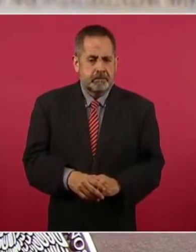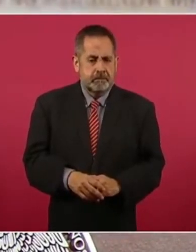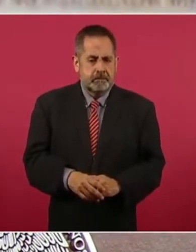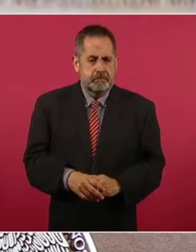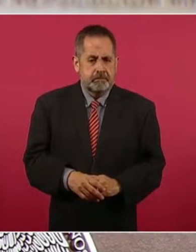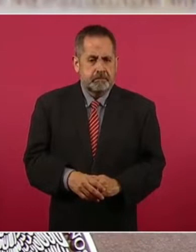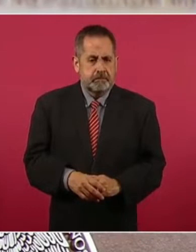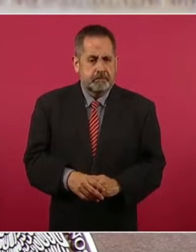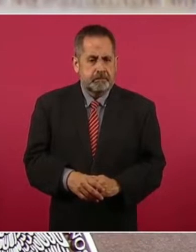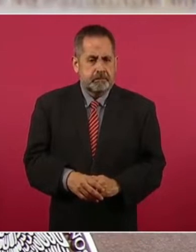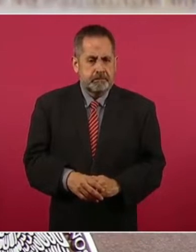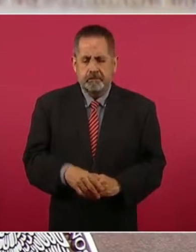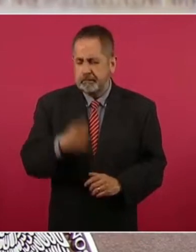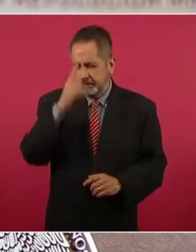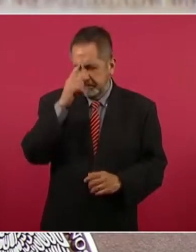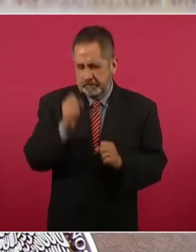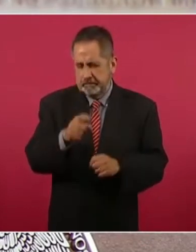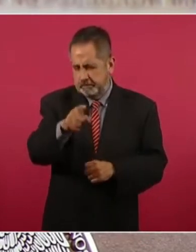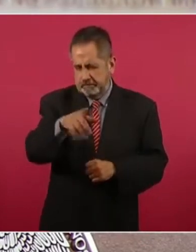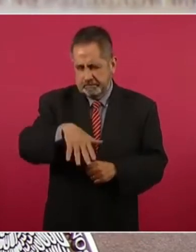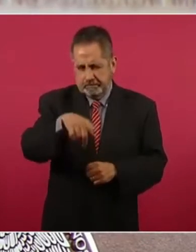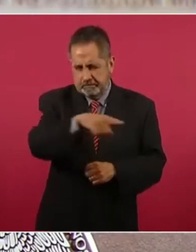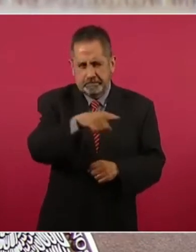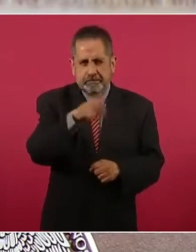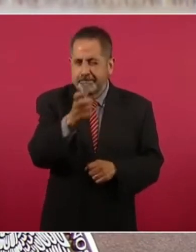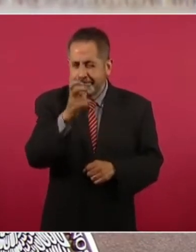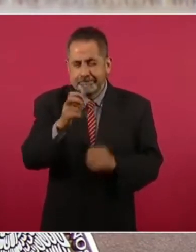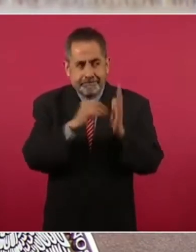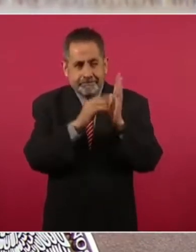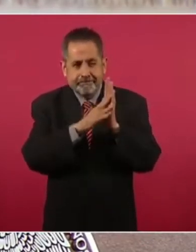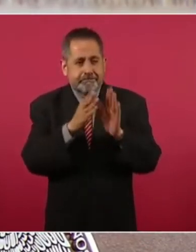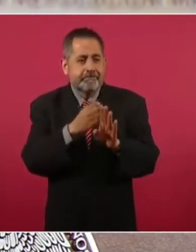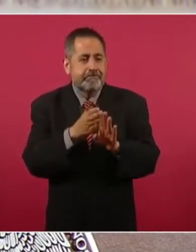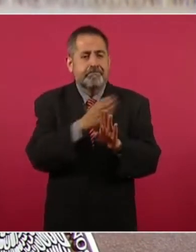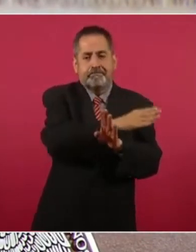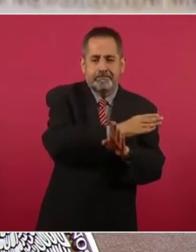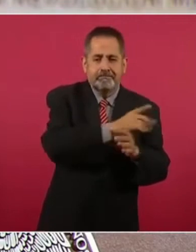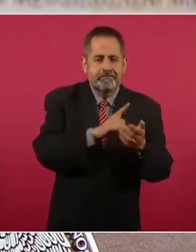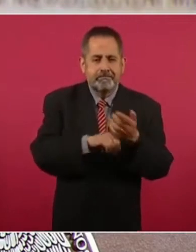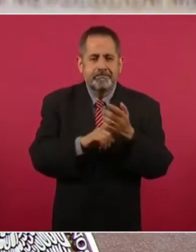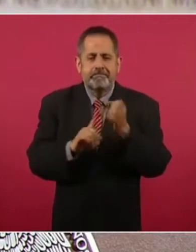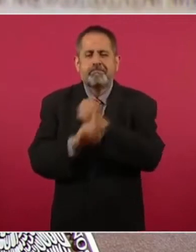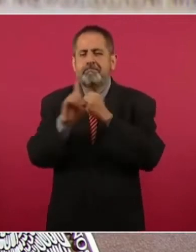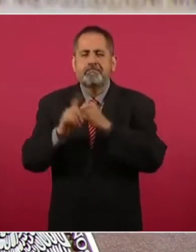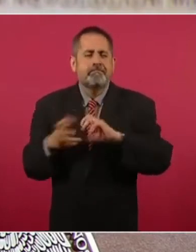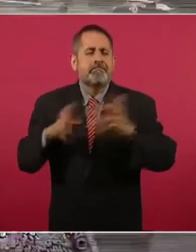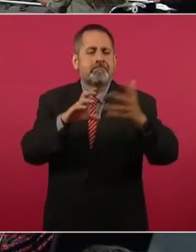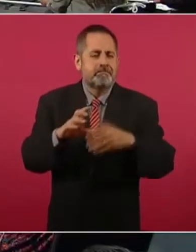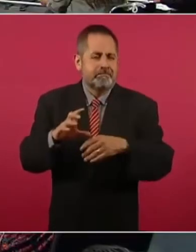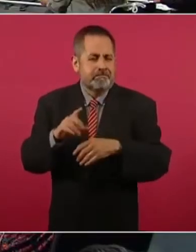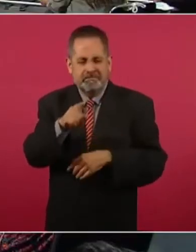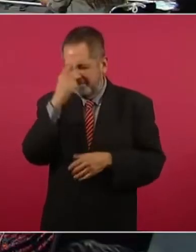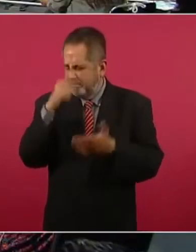que seguramente estos datos son de antes de la crisis energética,